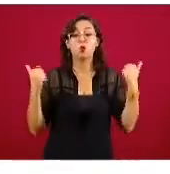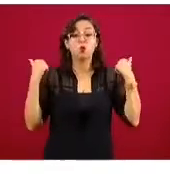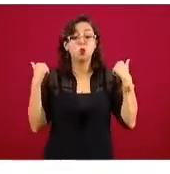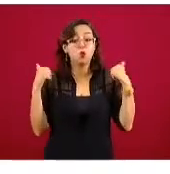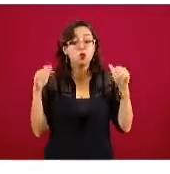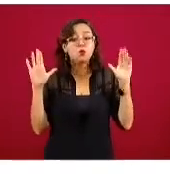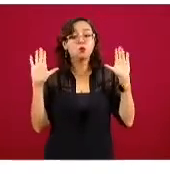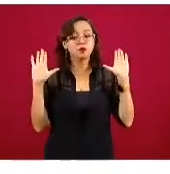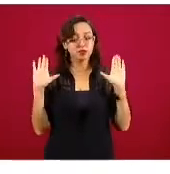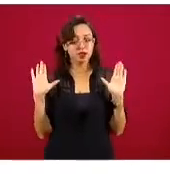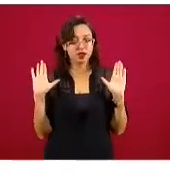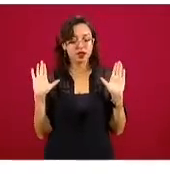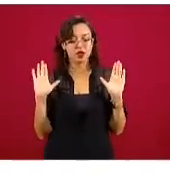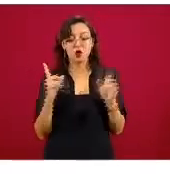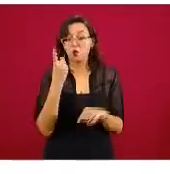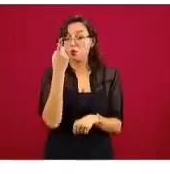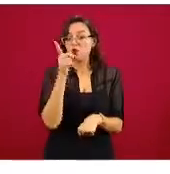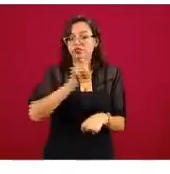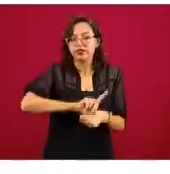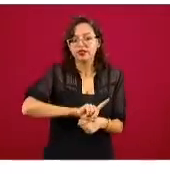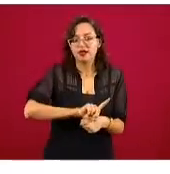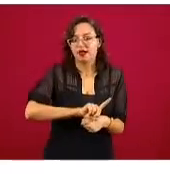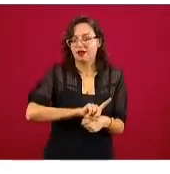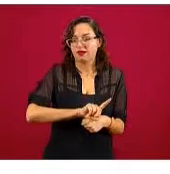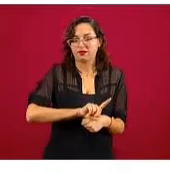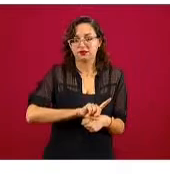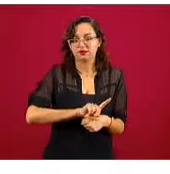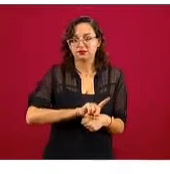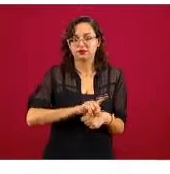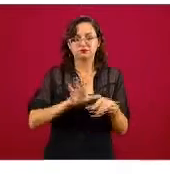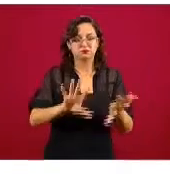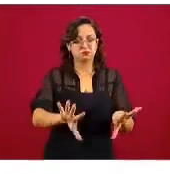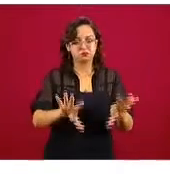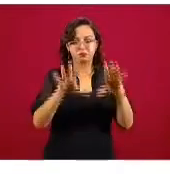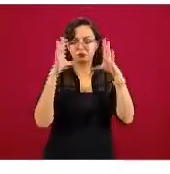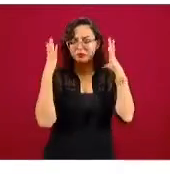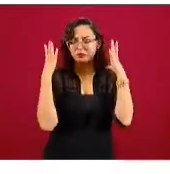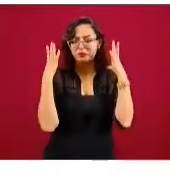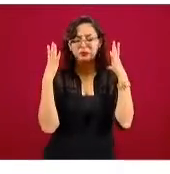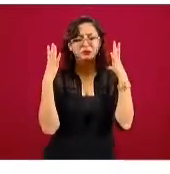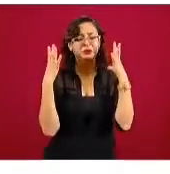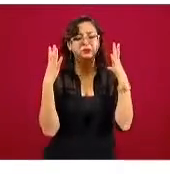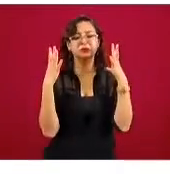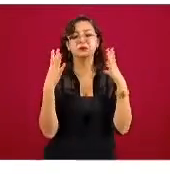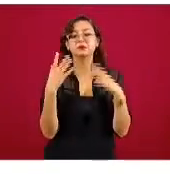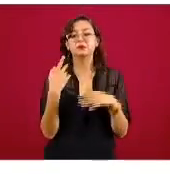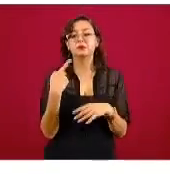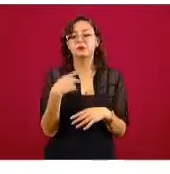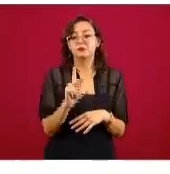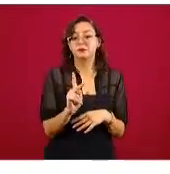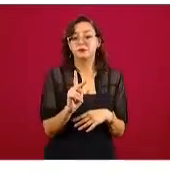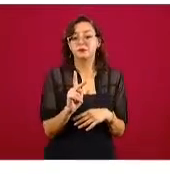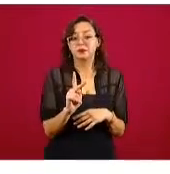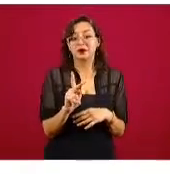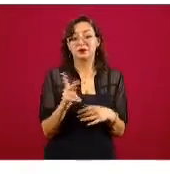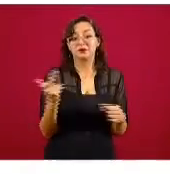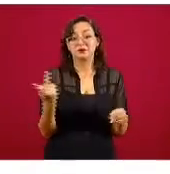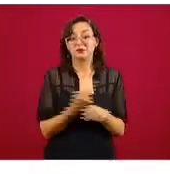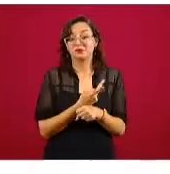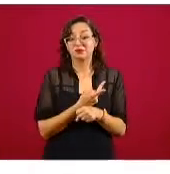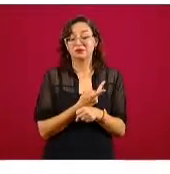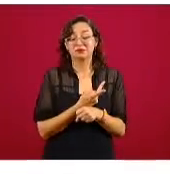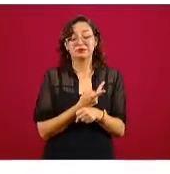en un solo día, y que hubiera sido muy rápida, pero con una consecuencia